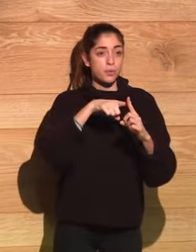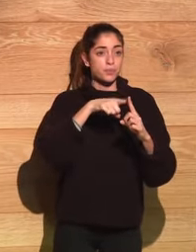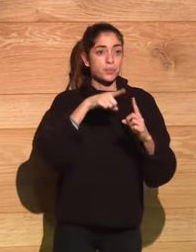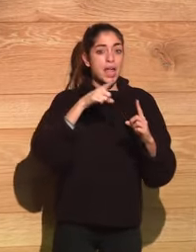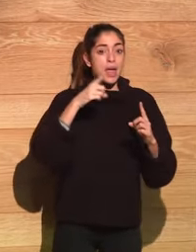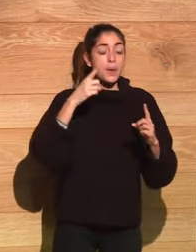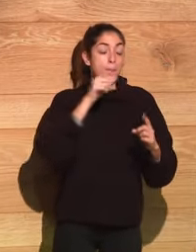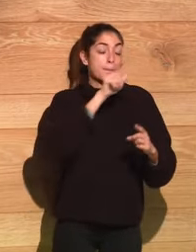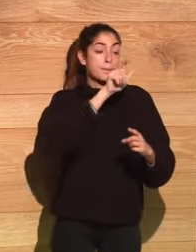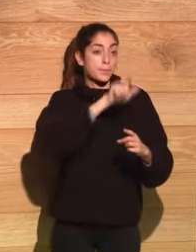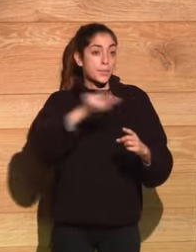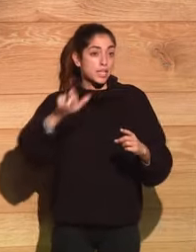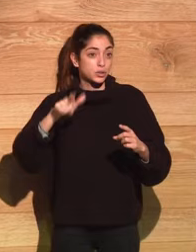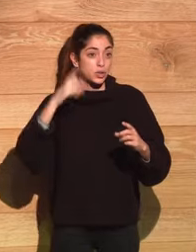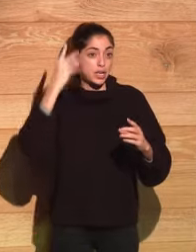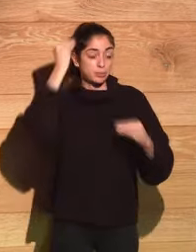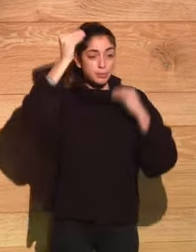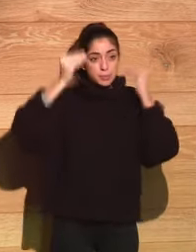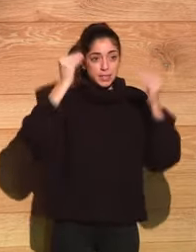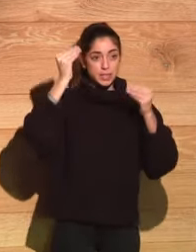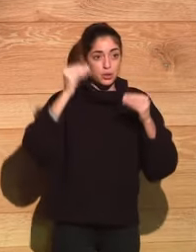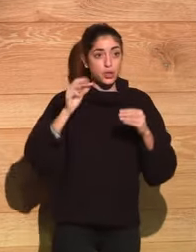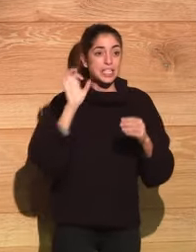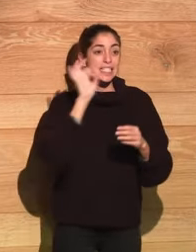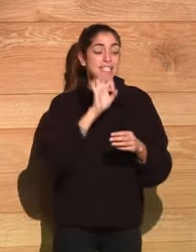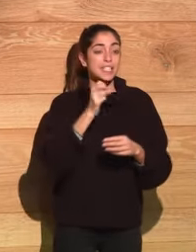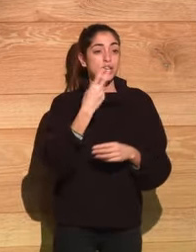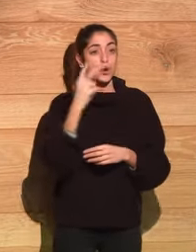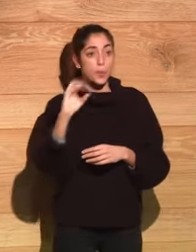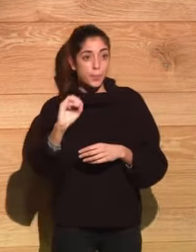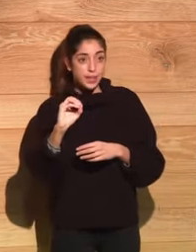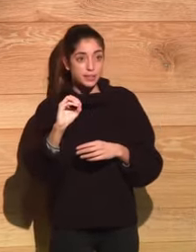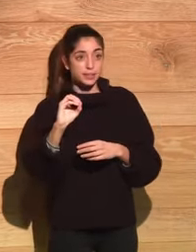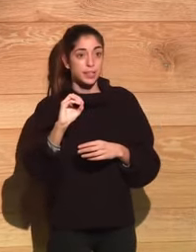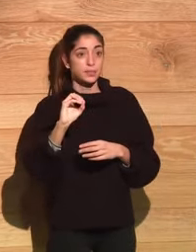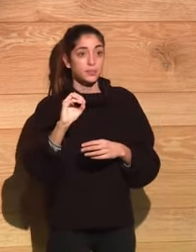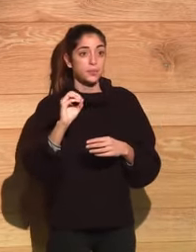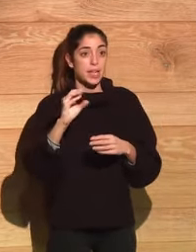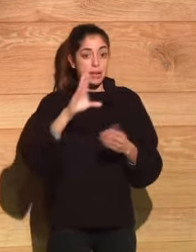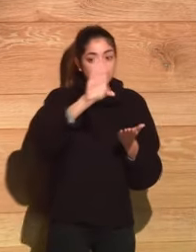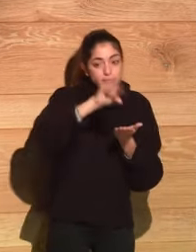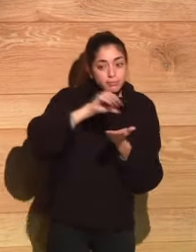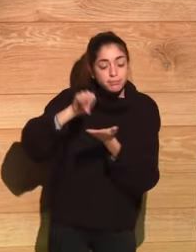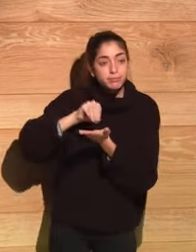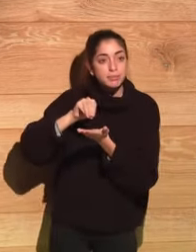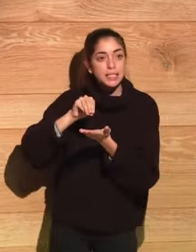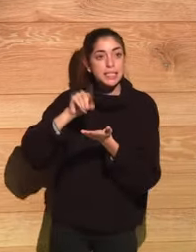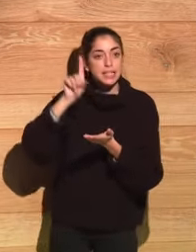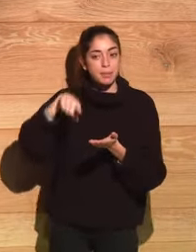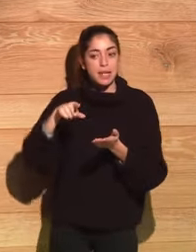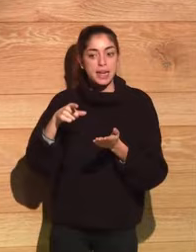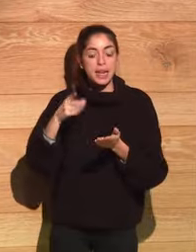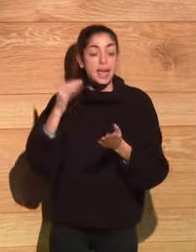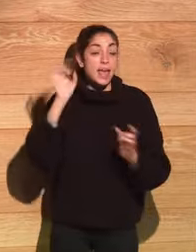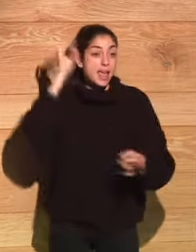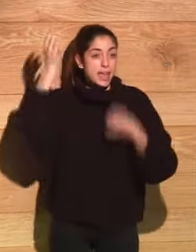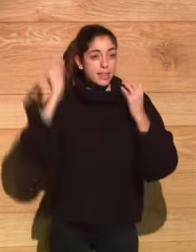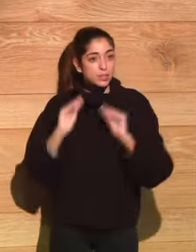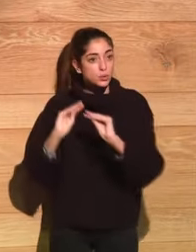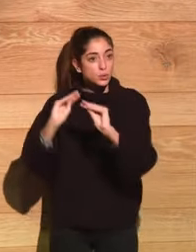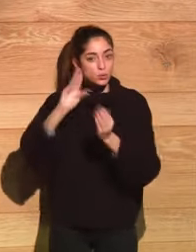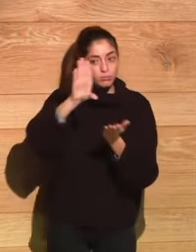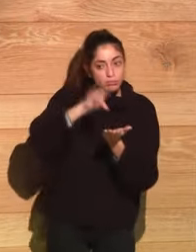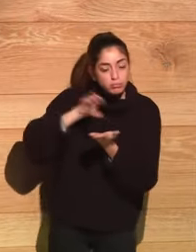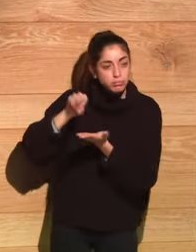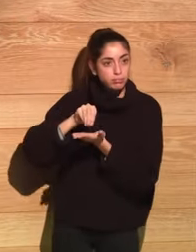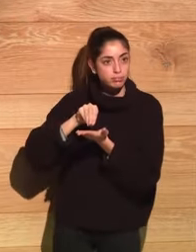pensadores españoles del siglo XX más relevantes y rescatar sus ideas, aquellos pensadores